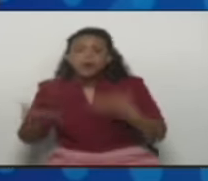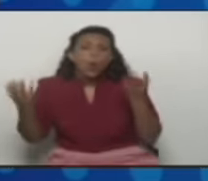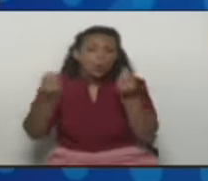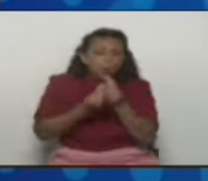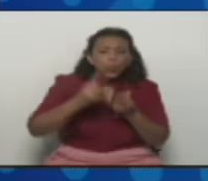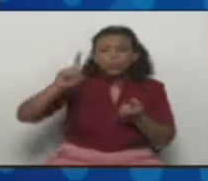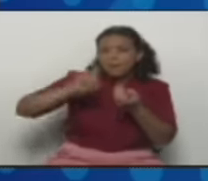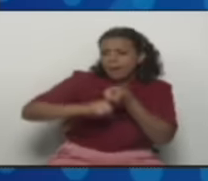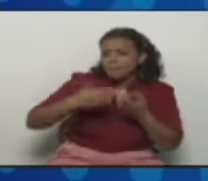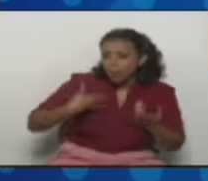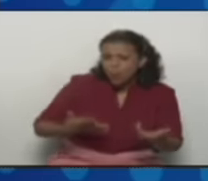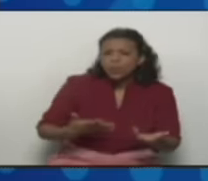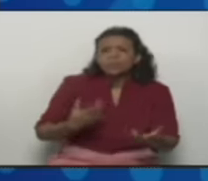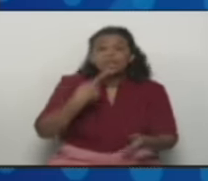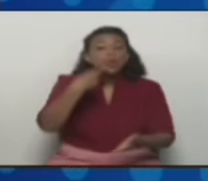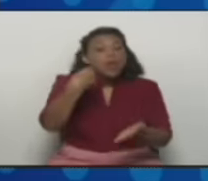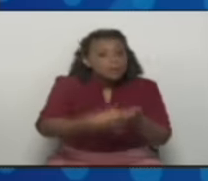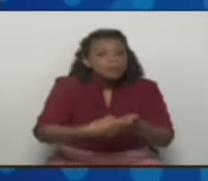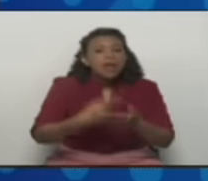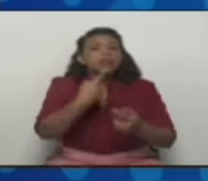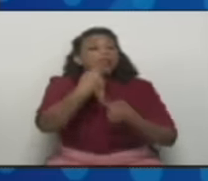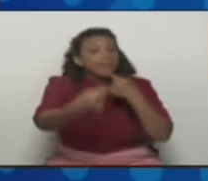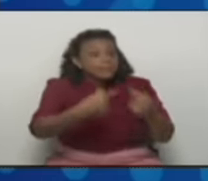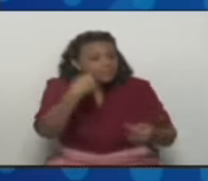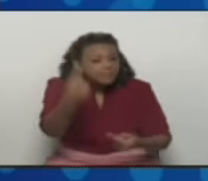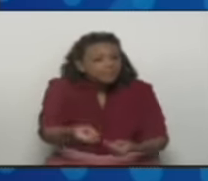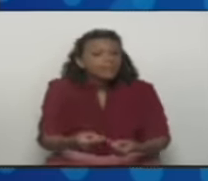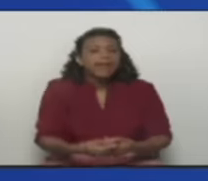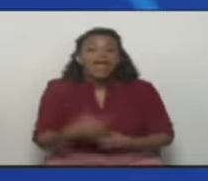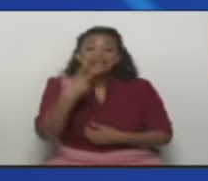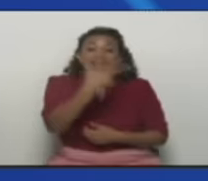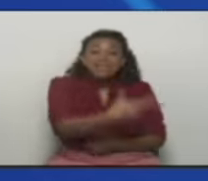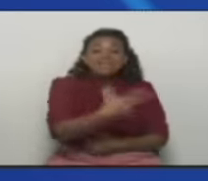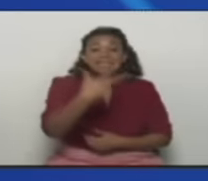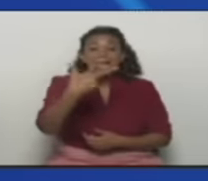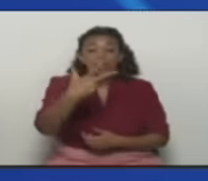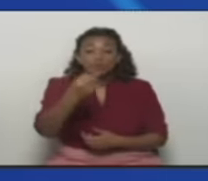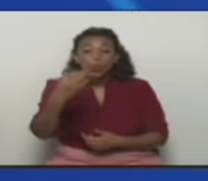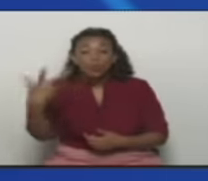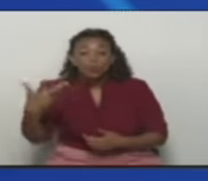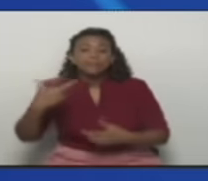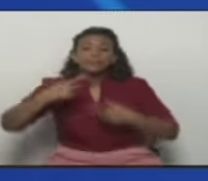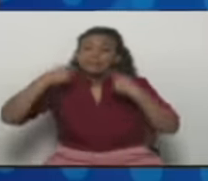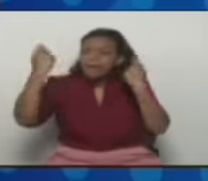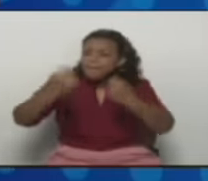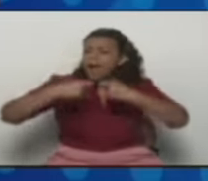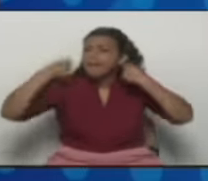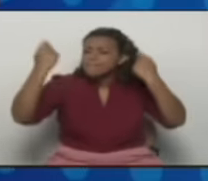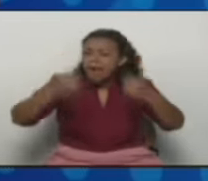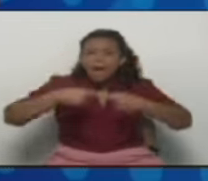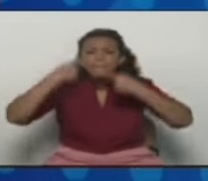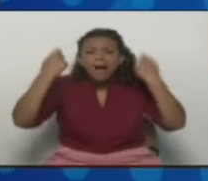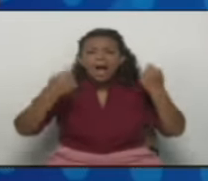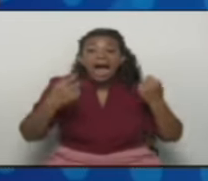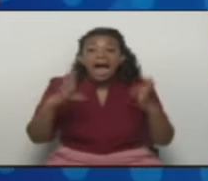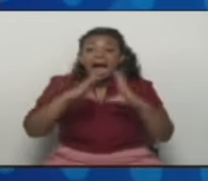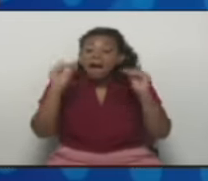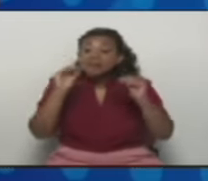Silita. Si tú revisaras los 303 discursos que yo hice, casi en